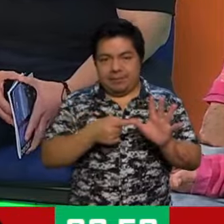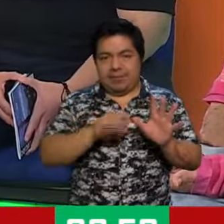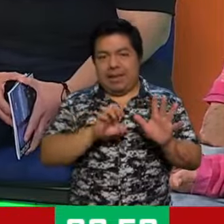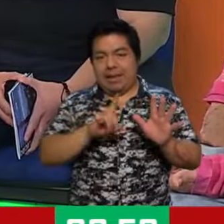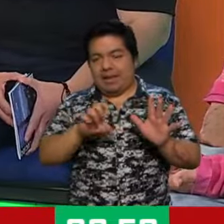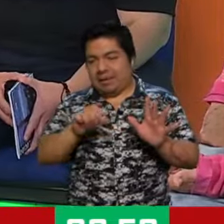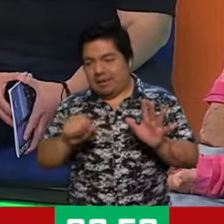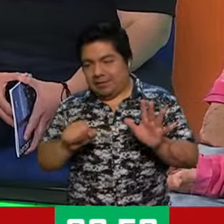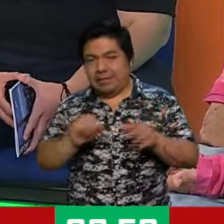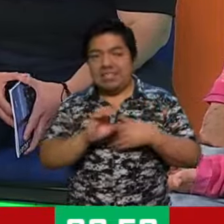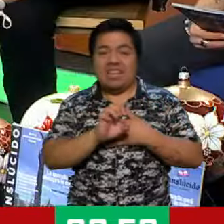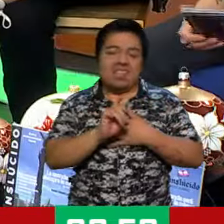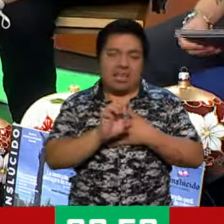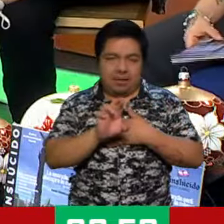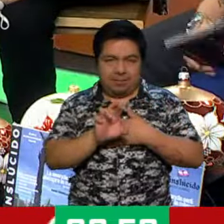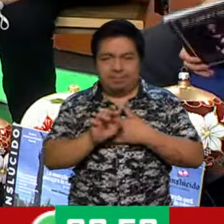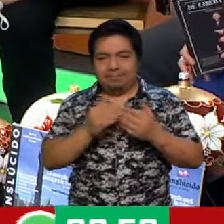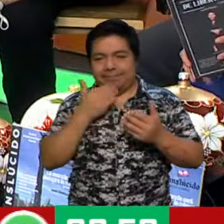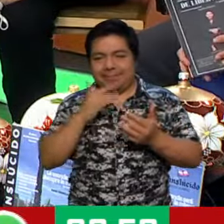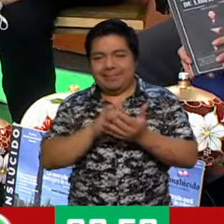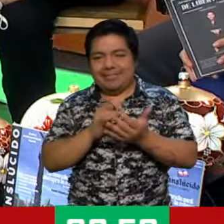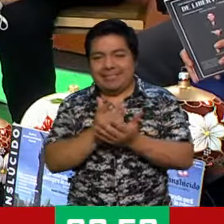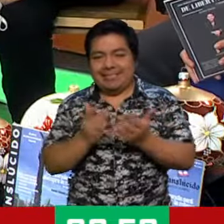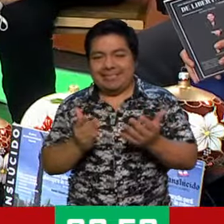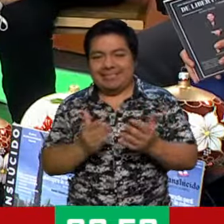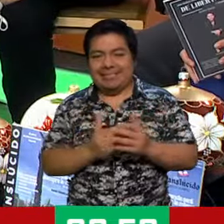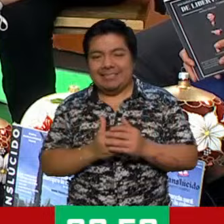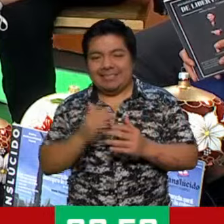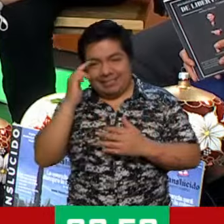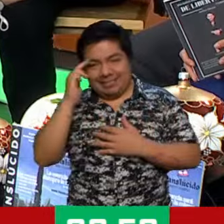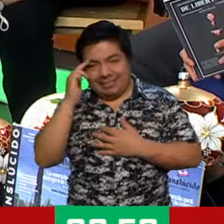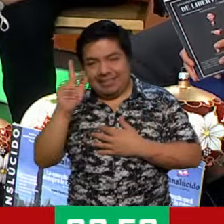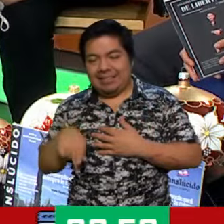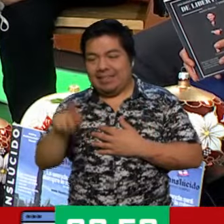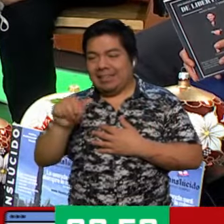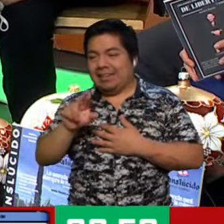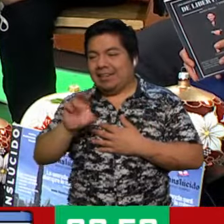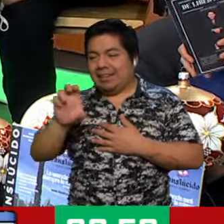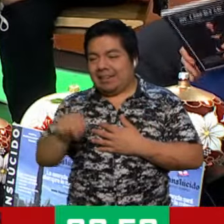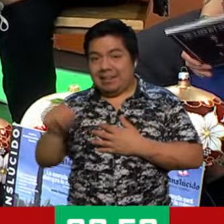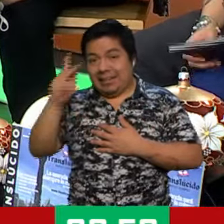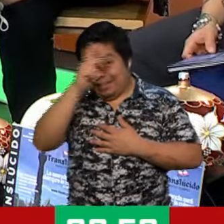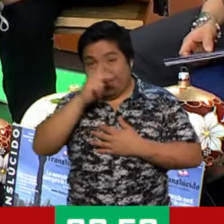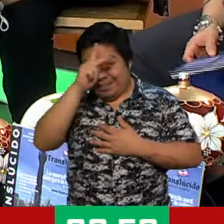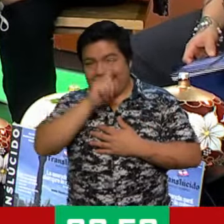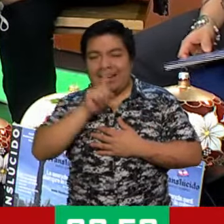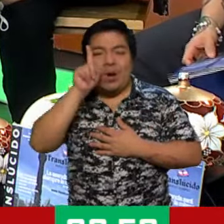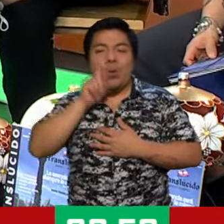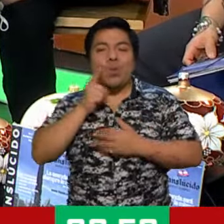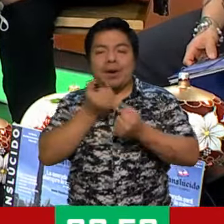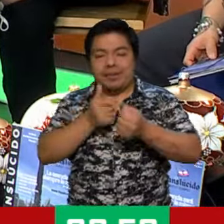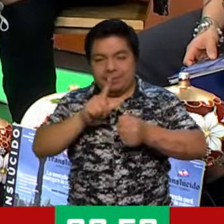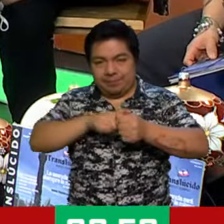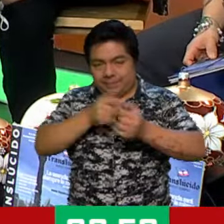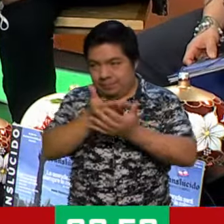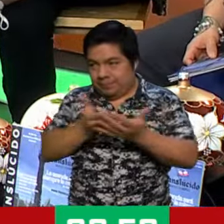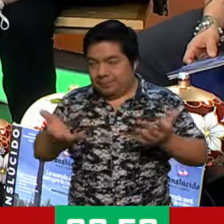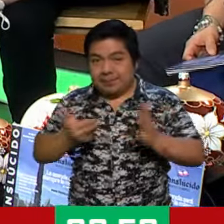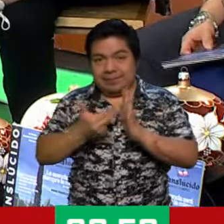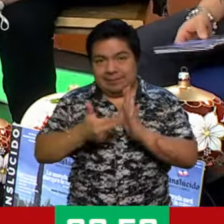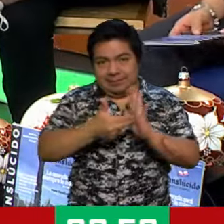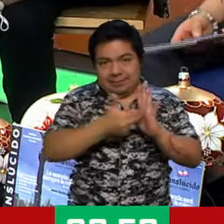pero me dicen Xander. Un placer. Ok, adelante. Hola, yo soy Karen Barrera y soy la psicóloga social que lleva los talleres